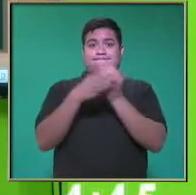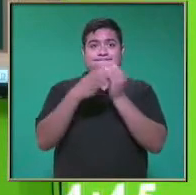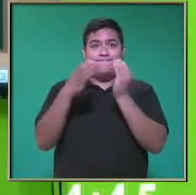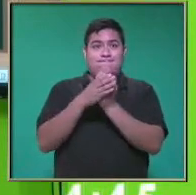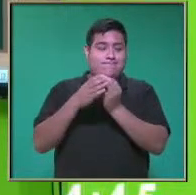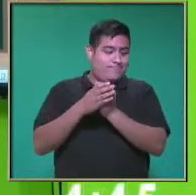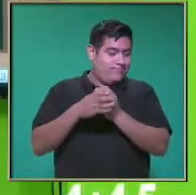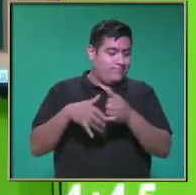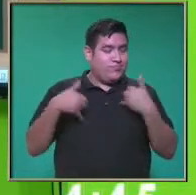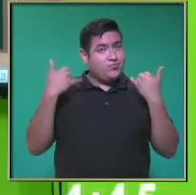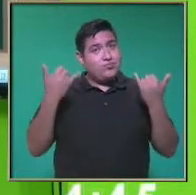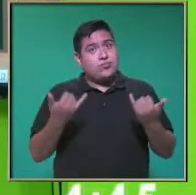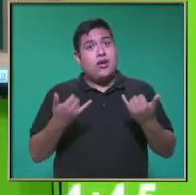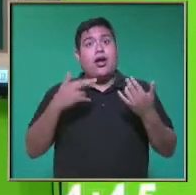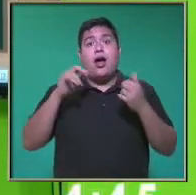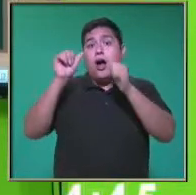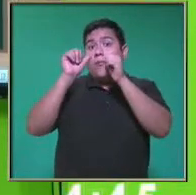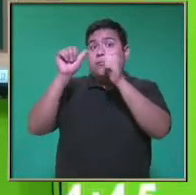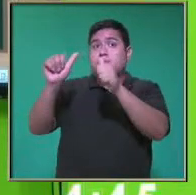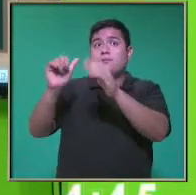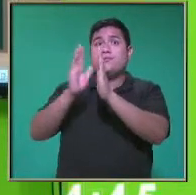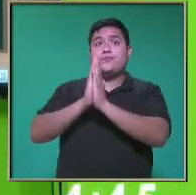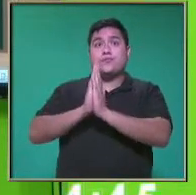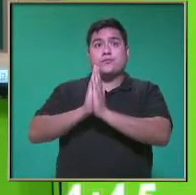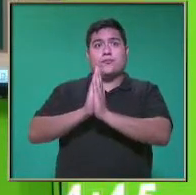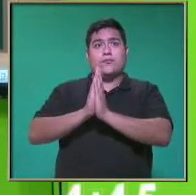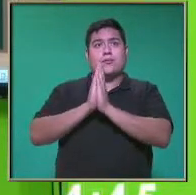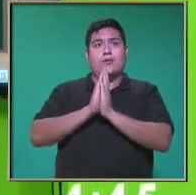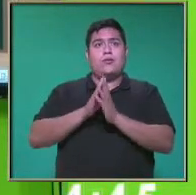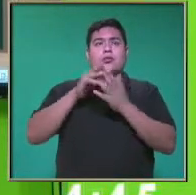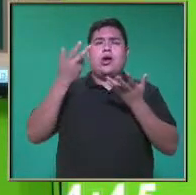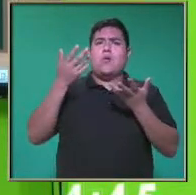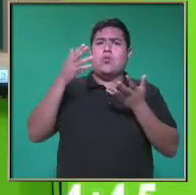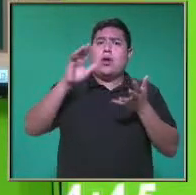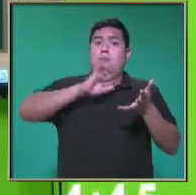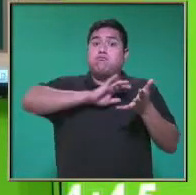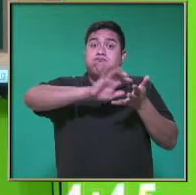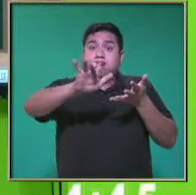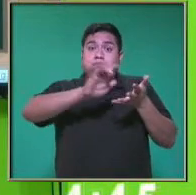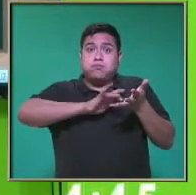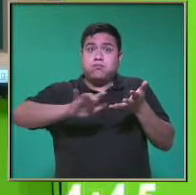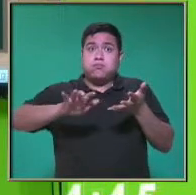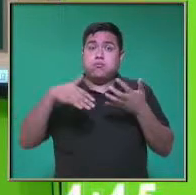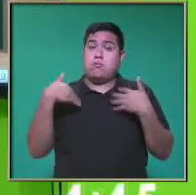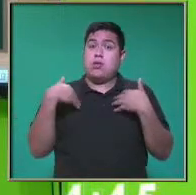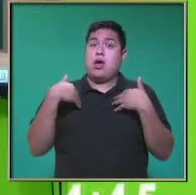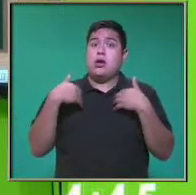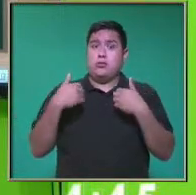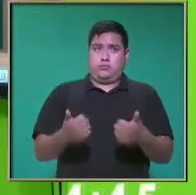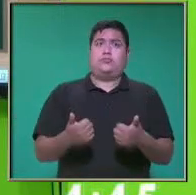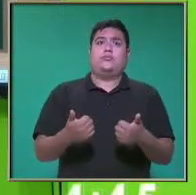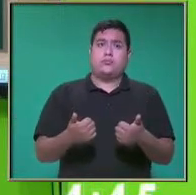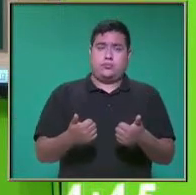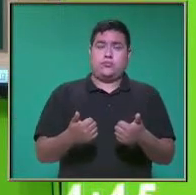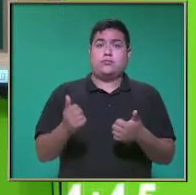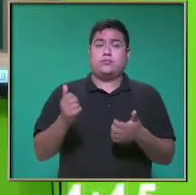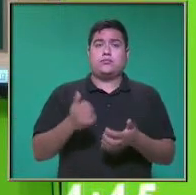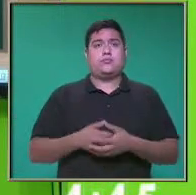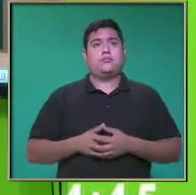clase, muchachos. Ponemos atención, por favor. Reading comprehension. Tenemos un ejercicio, una actividad de